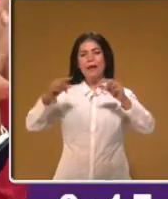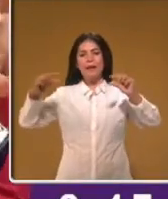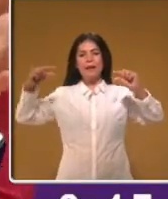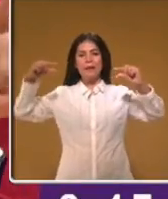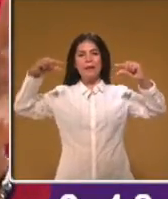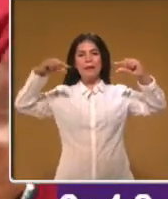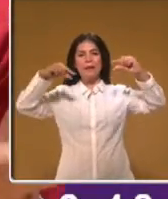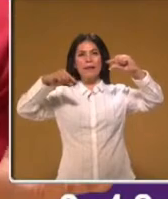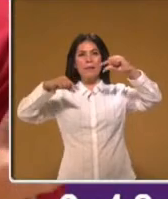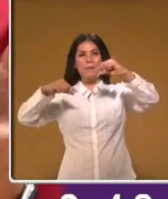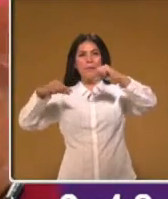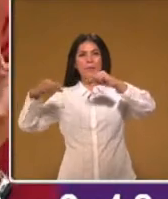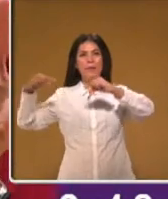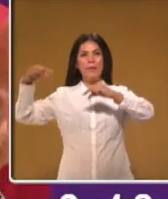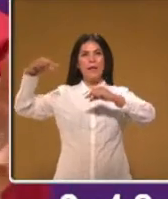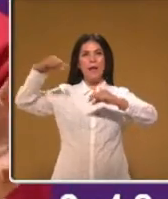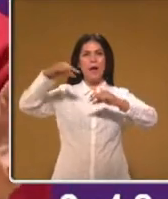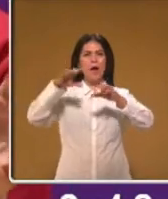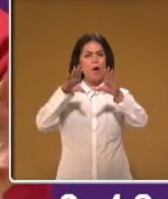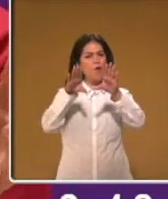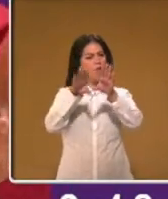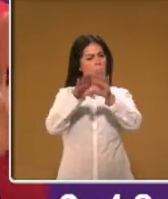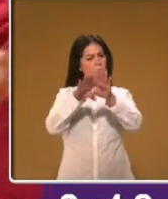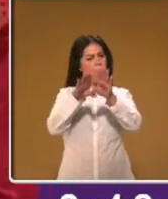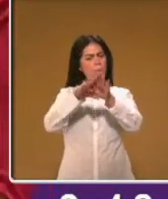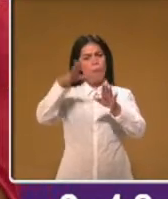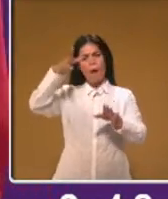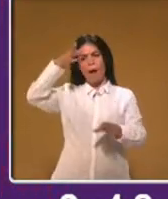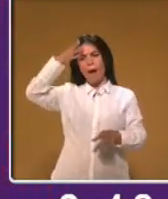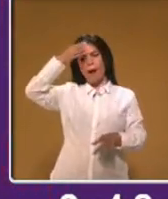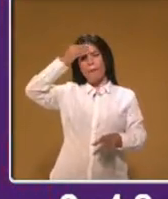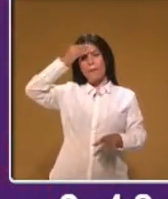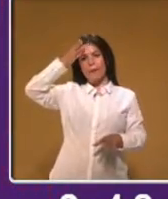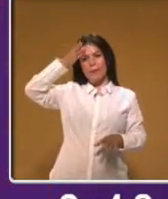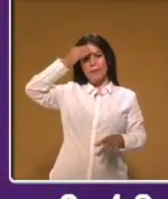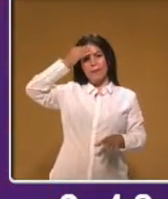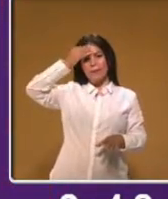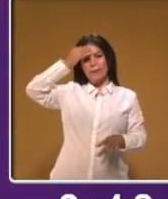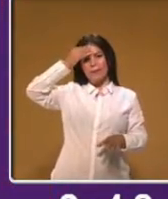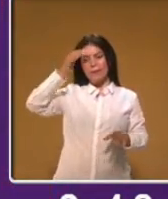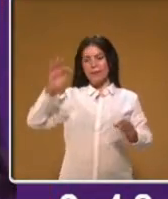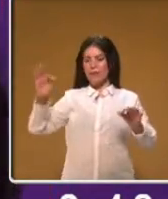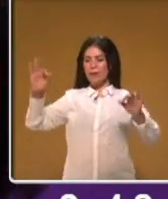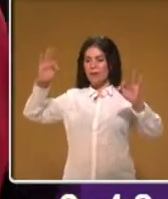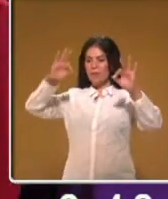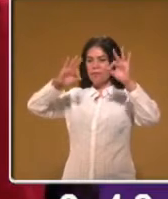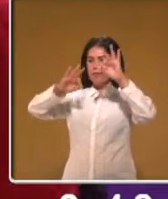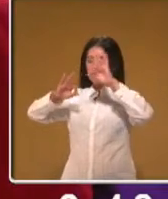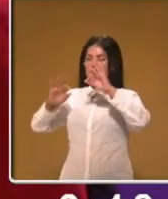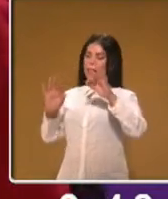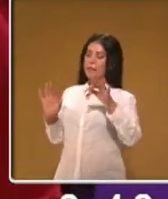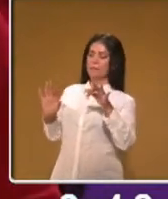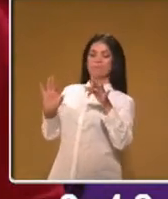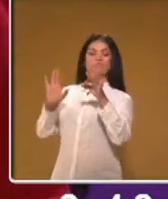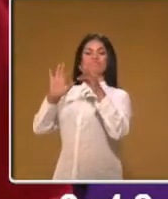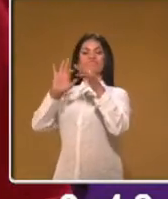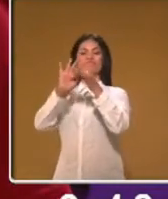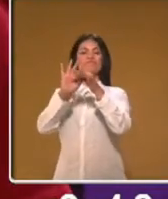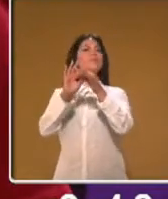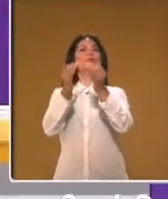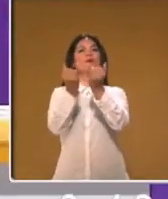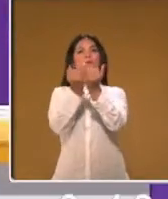cómo los conocimientos que adquirieron en Física van a servirles para Química.